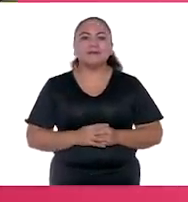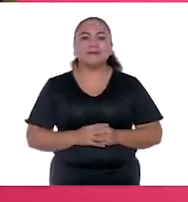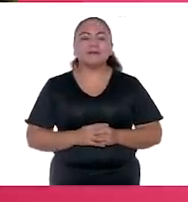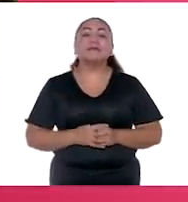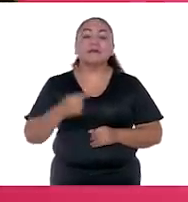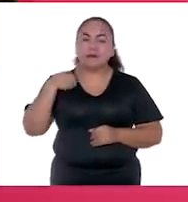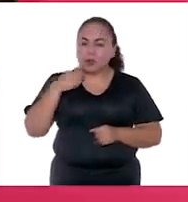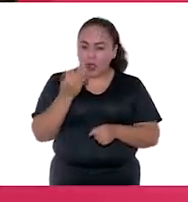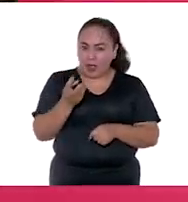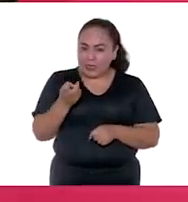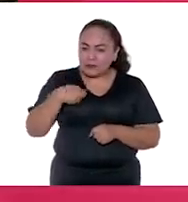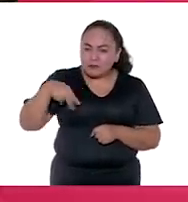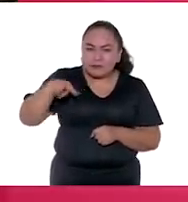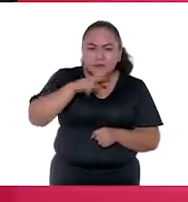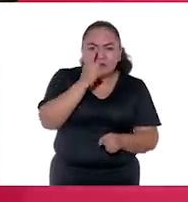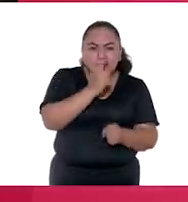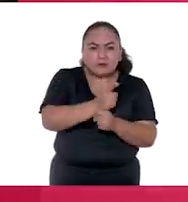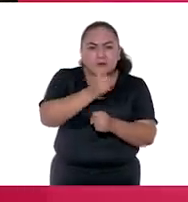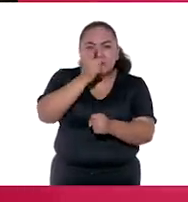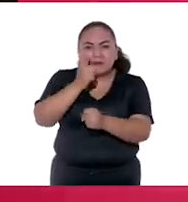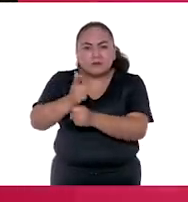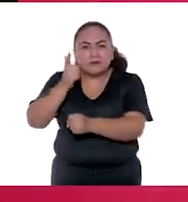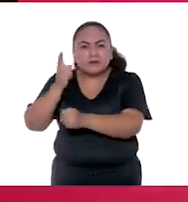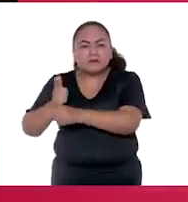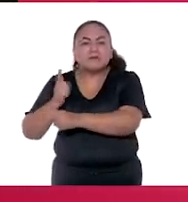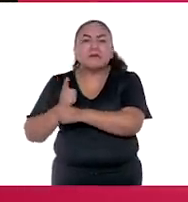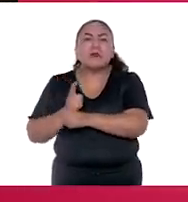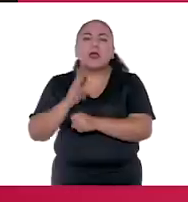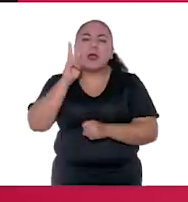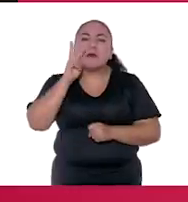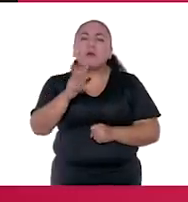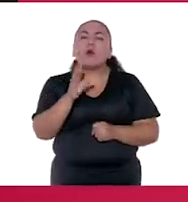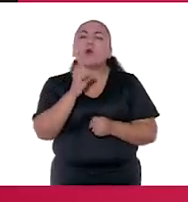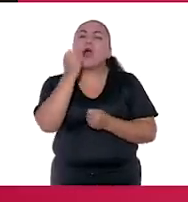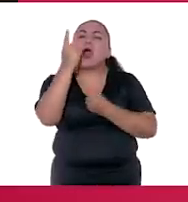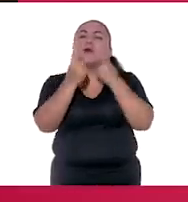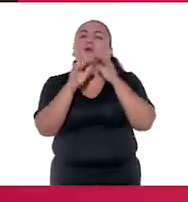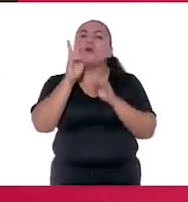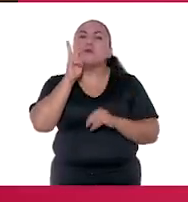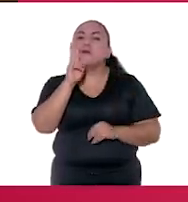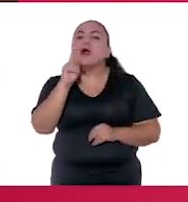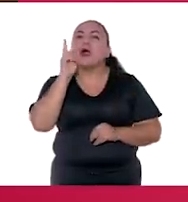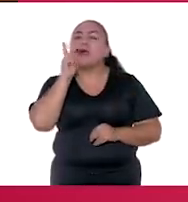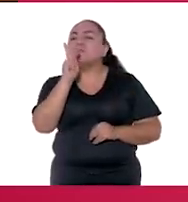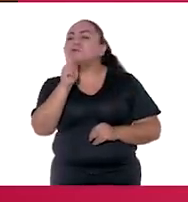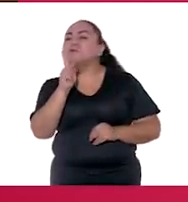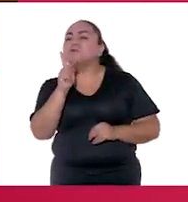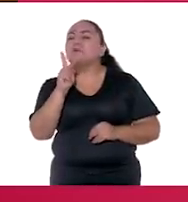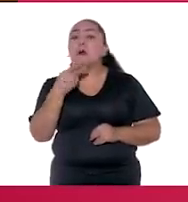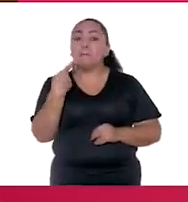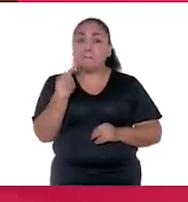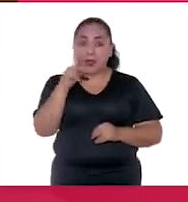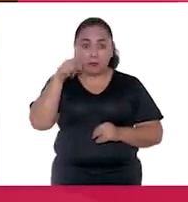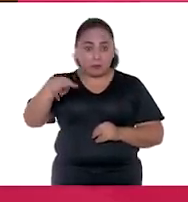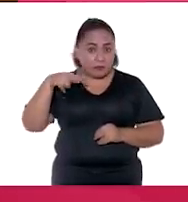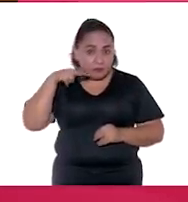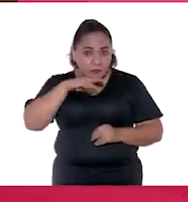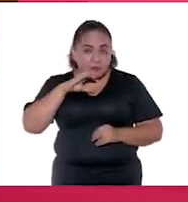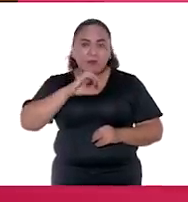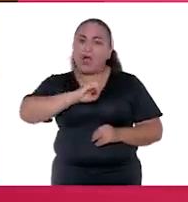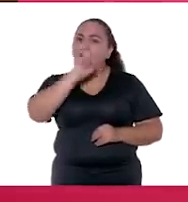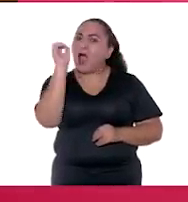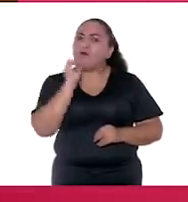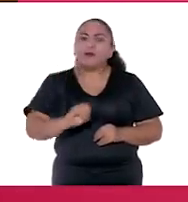Aquí me doy cuenta que muchas veces conocemos solo una cara de ciertos personajes históricos, y Carranza, pues, también fue